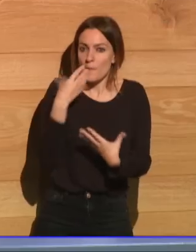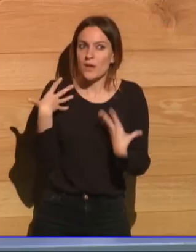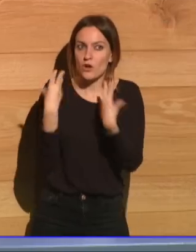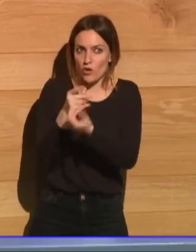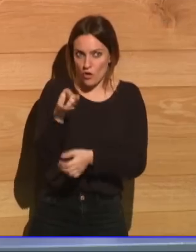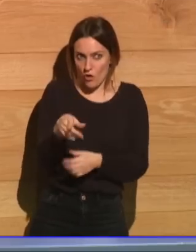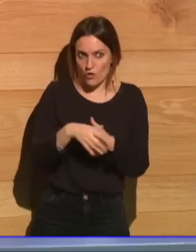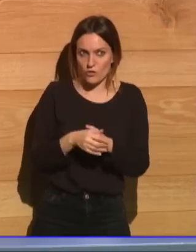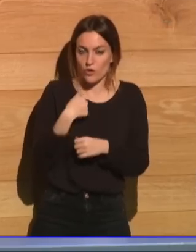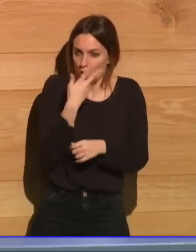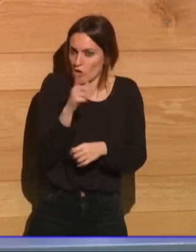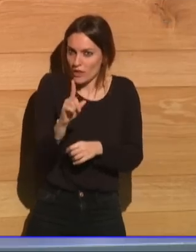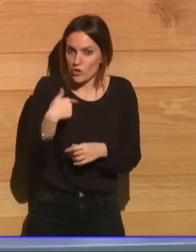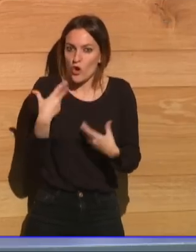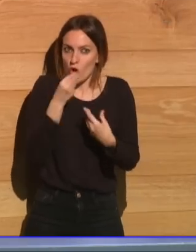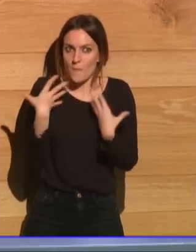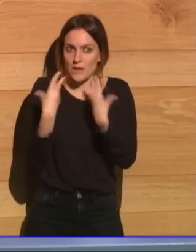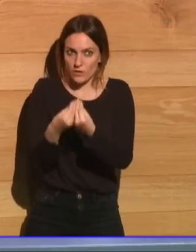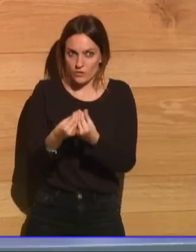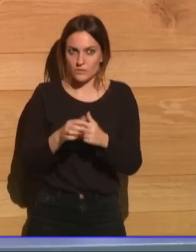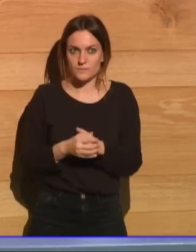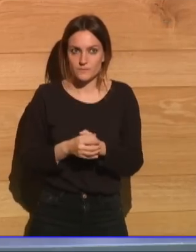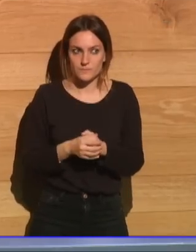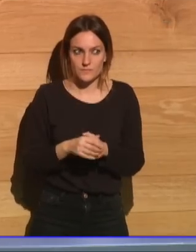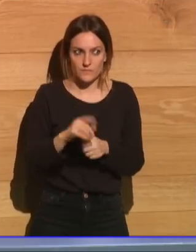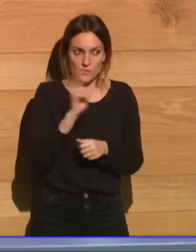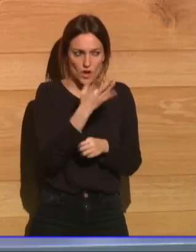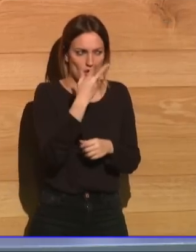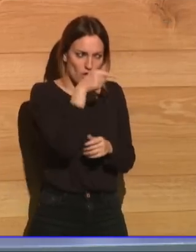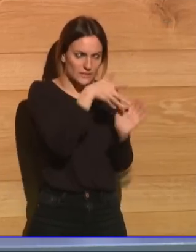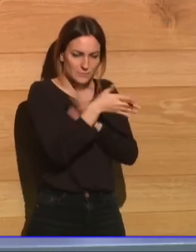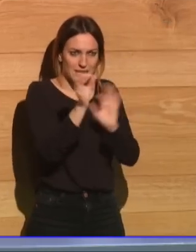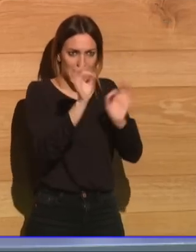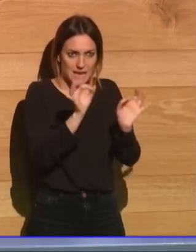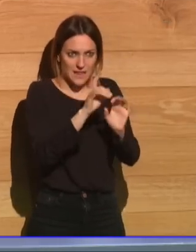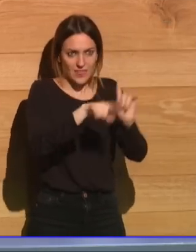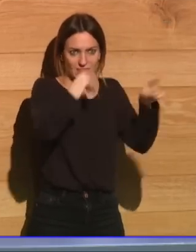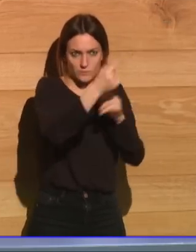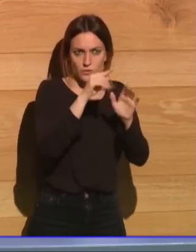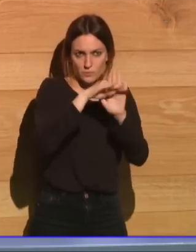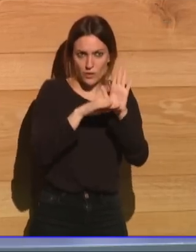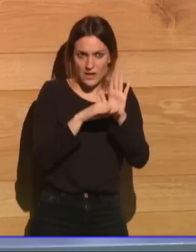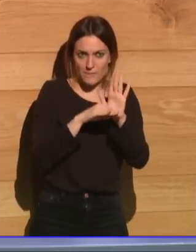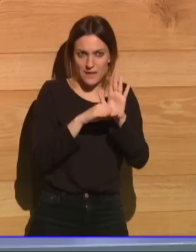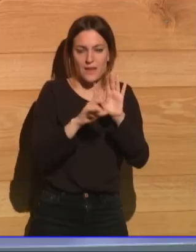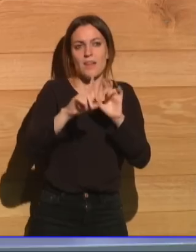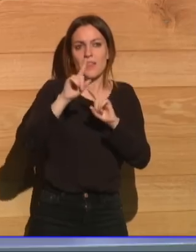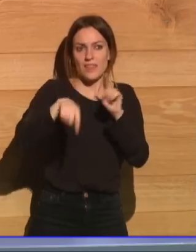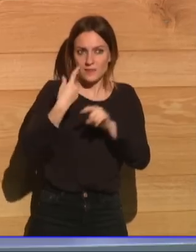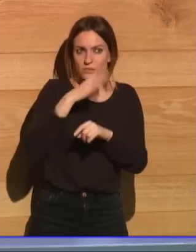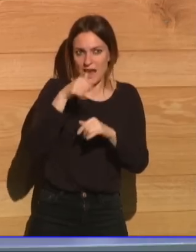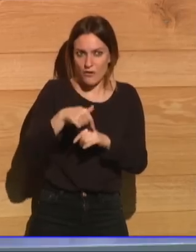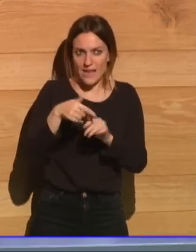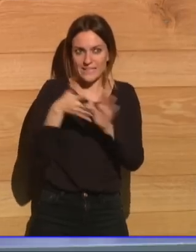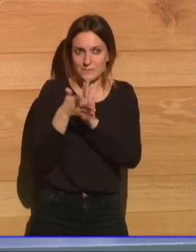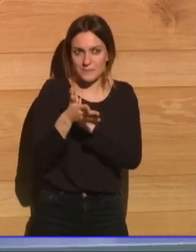Claro. Que comí con él. Nos vamos a comer esta de los colores en el siguiente programa y vamos a matar lo de Javi.